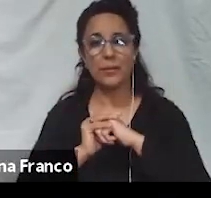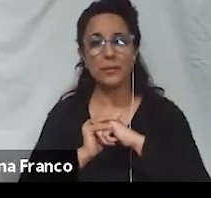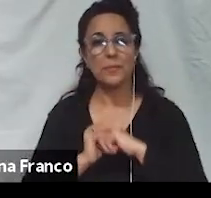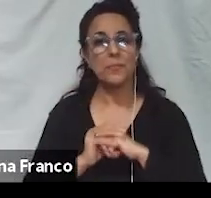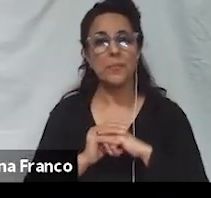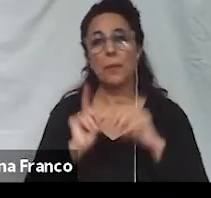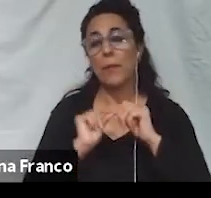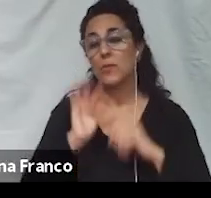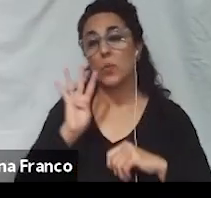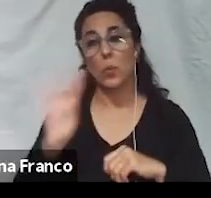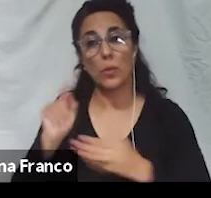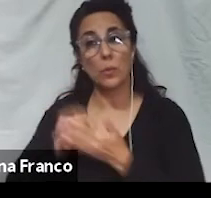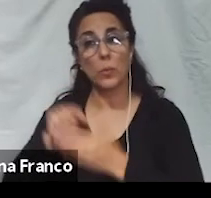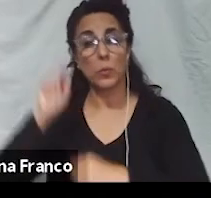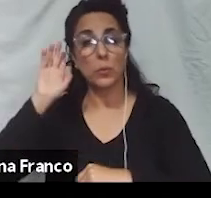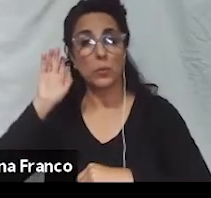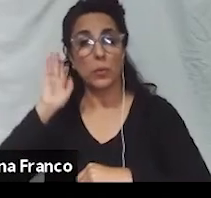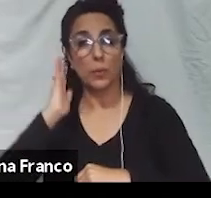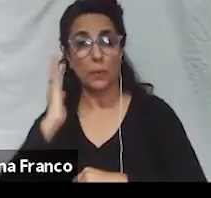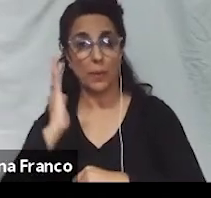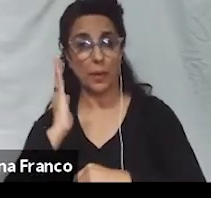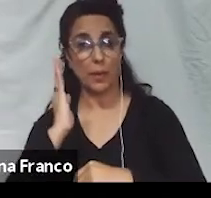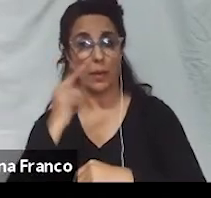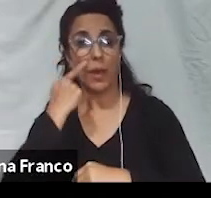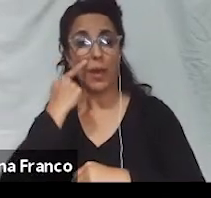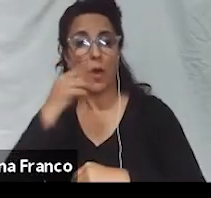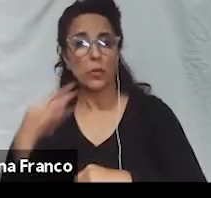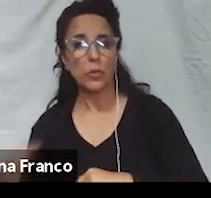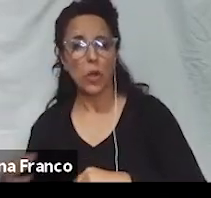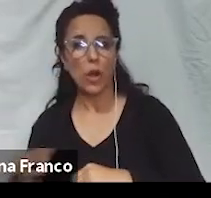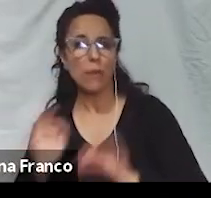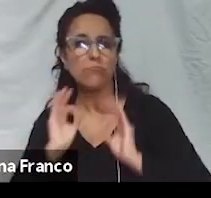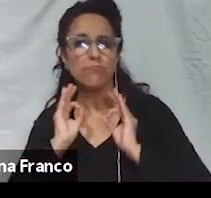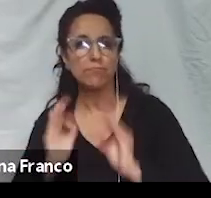En el paso 4.b, nuevamente, verificar todos los procesos completos. O sea,